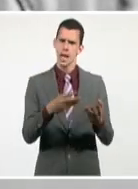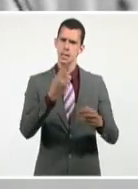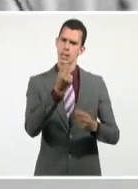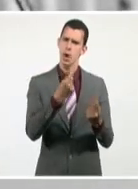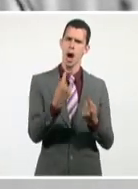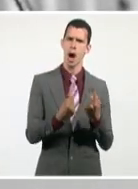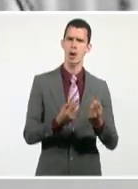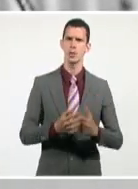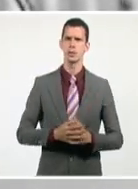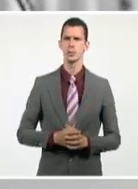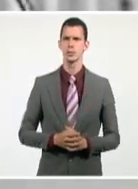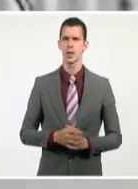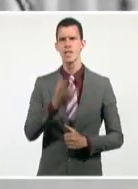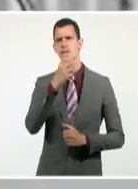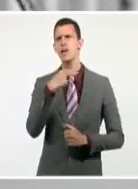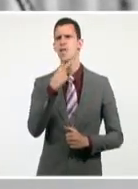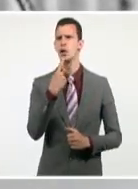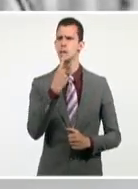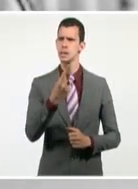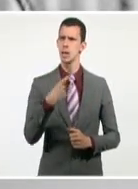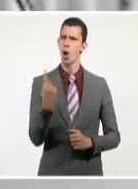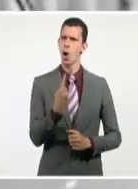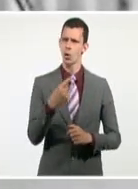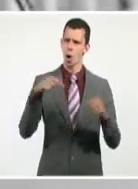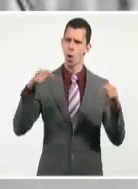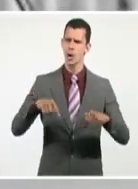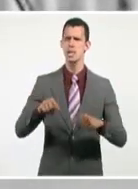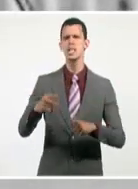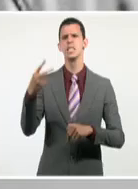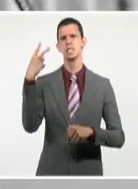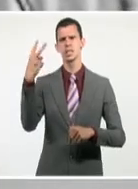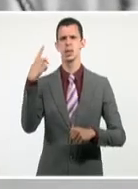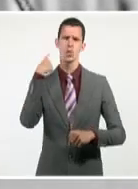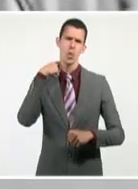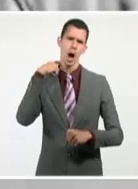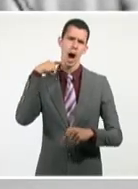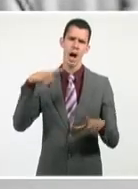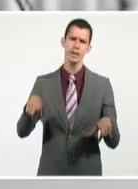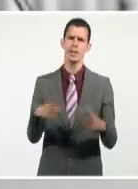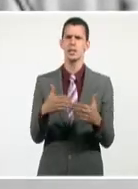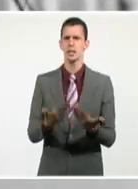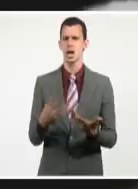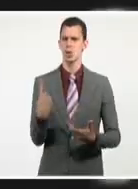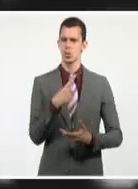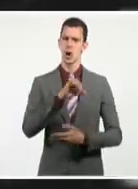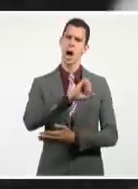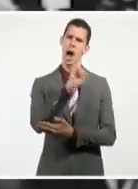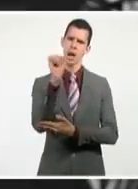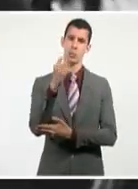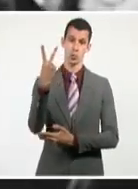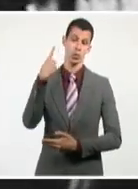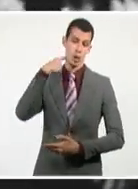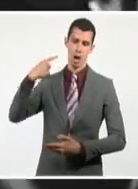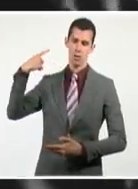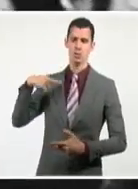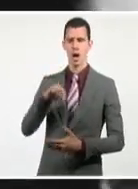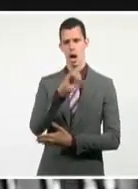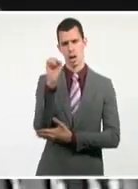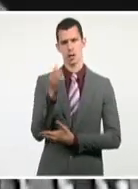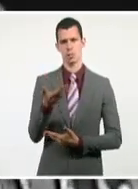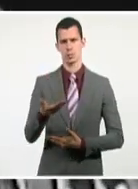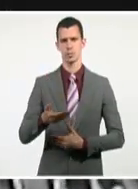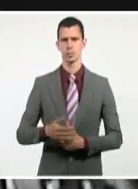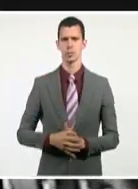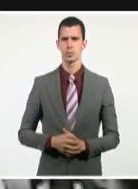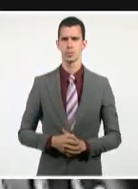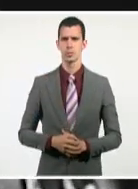el segundo aniversario de la victoria de Playa Girón. Fidel aseguró que ante una